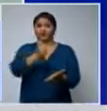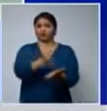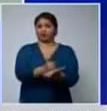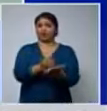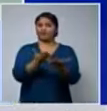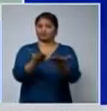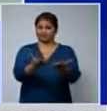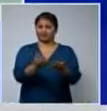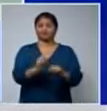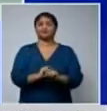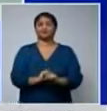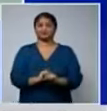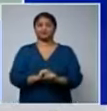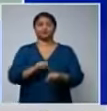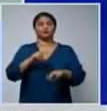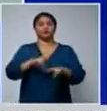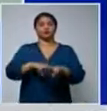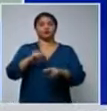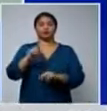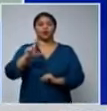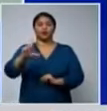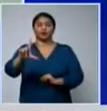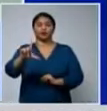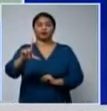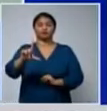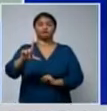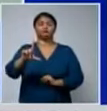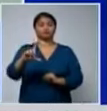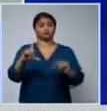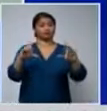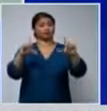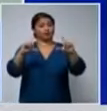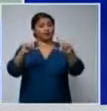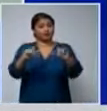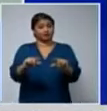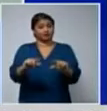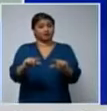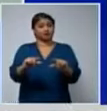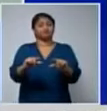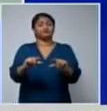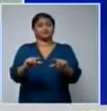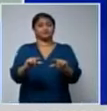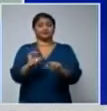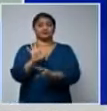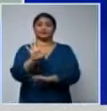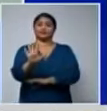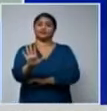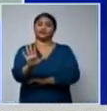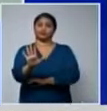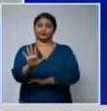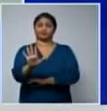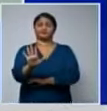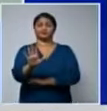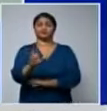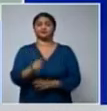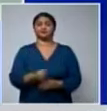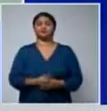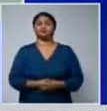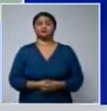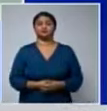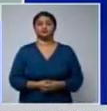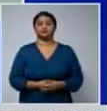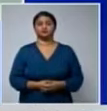Holguín, una reducción importante de casos, 5 ayer, pues